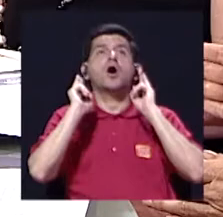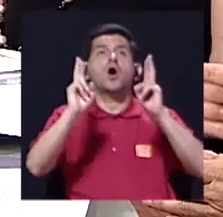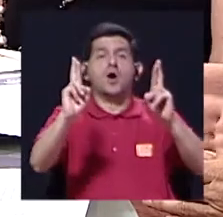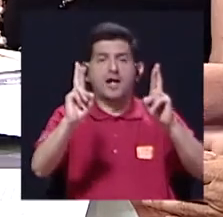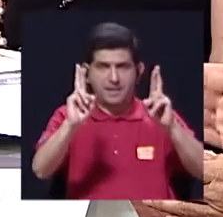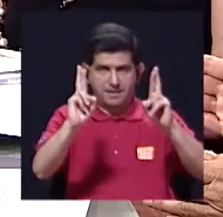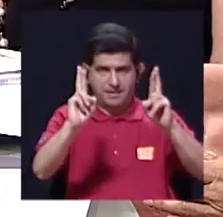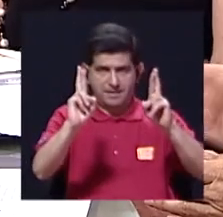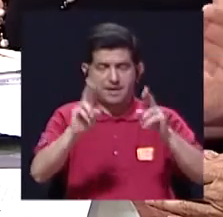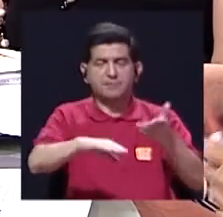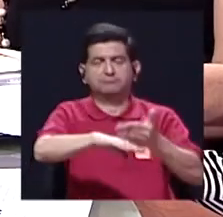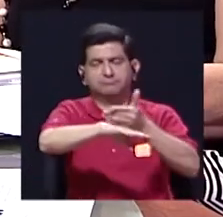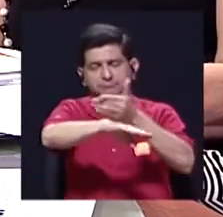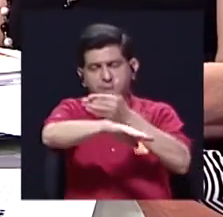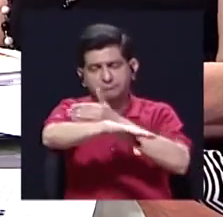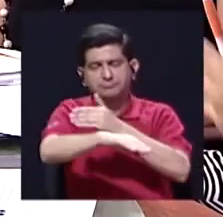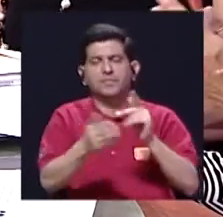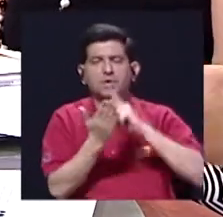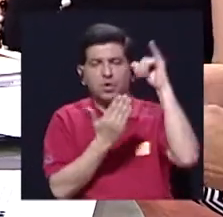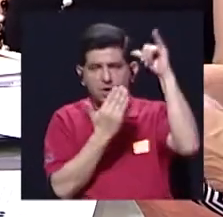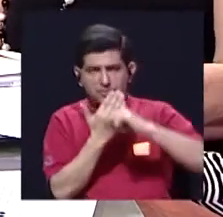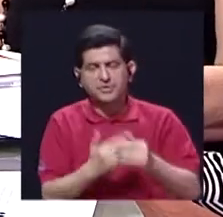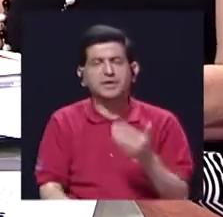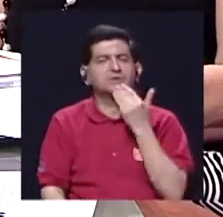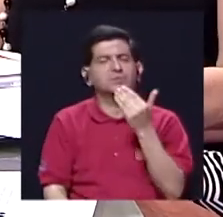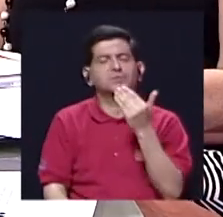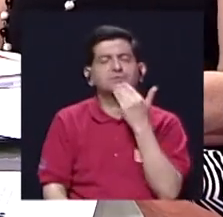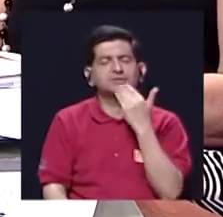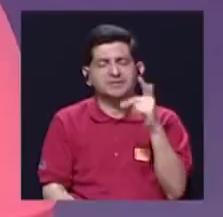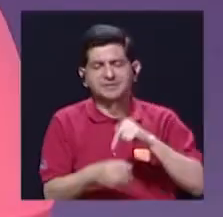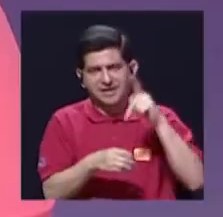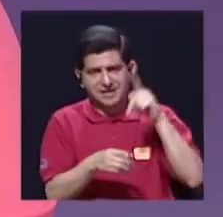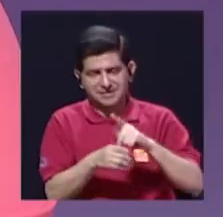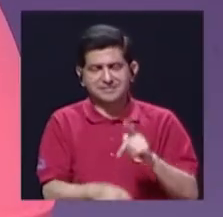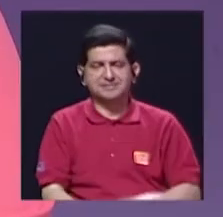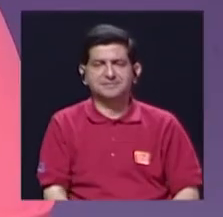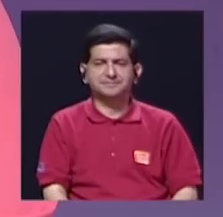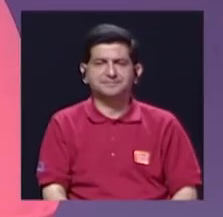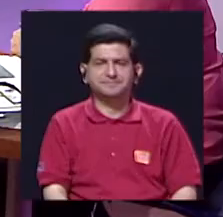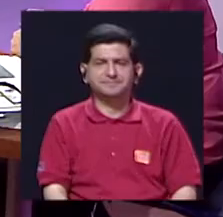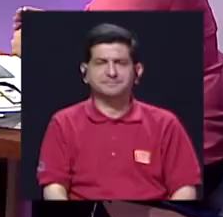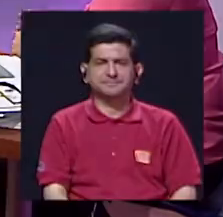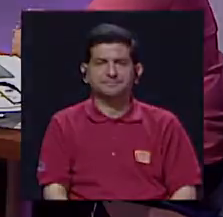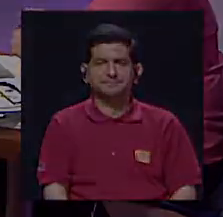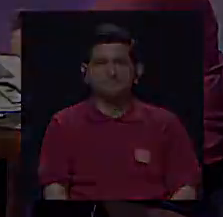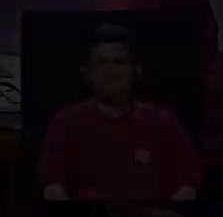que salgan adelante con este proyecto. Muchas gracias por su participación. Gracias. Muchas gracias.